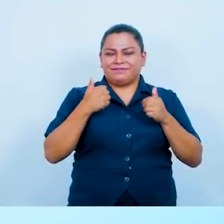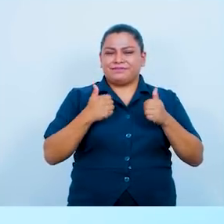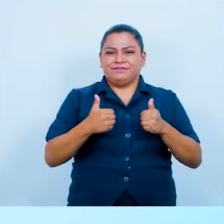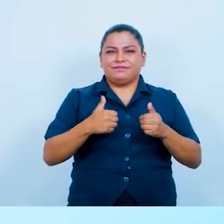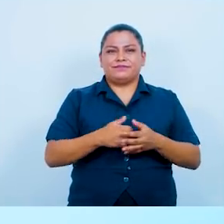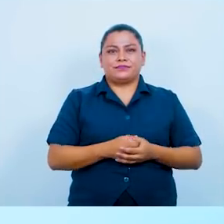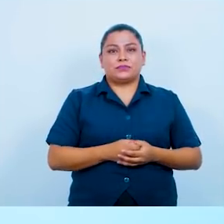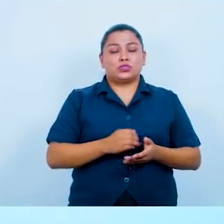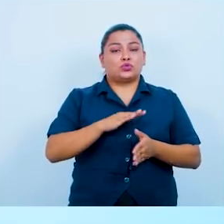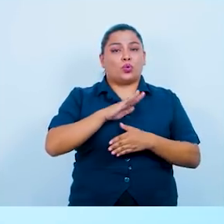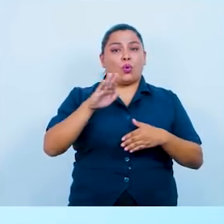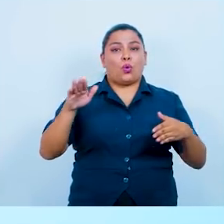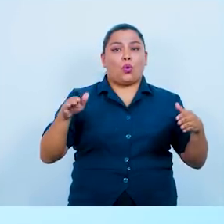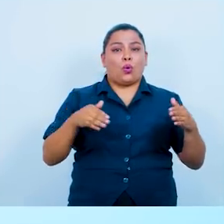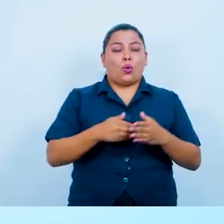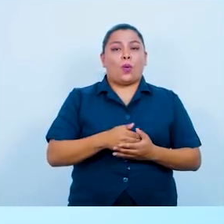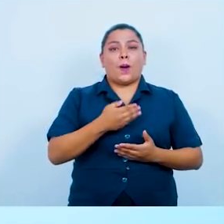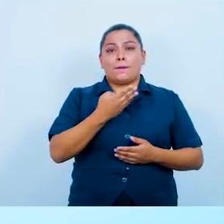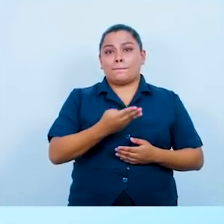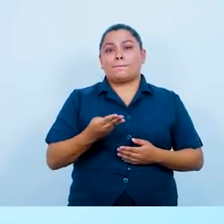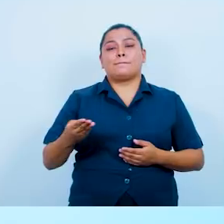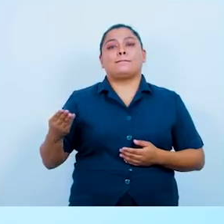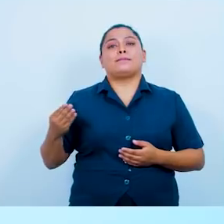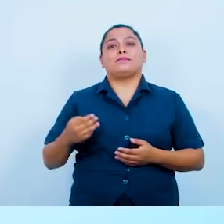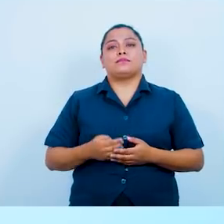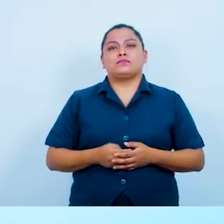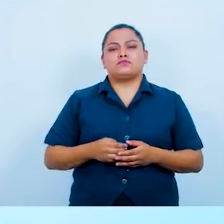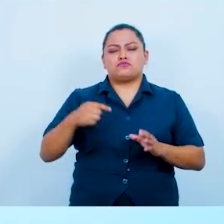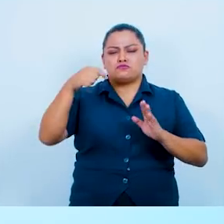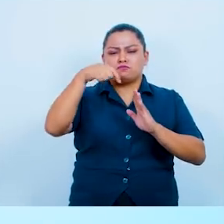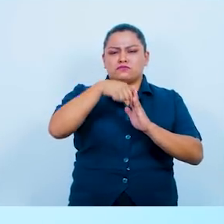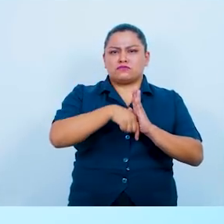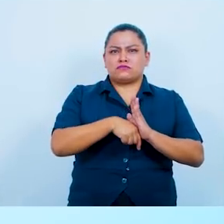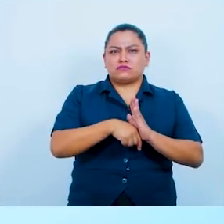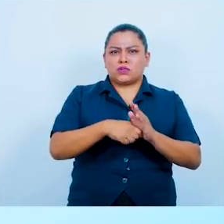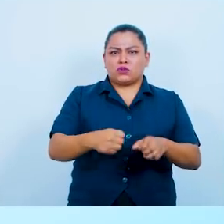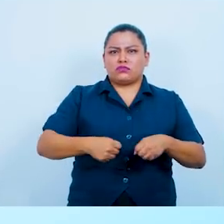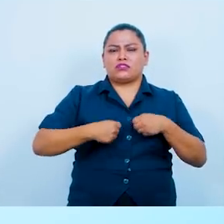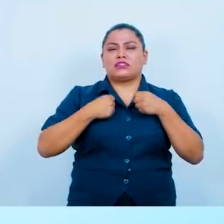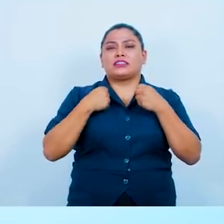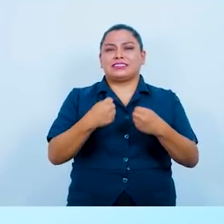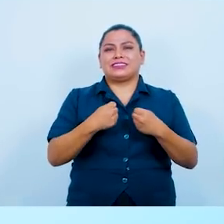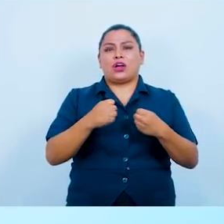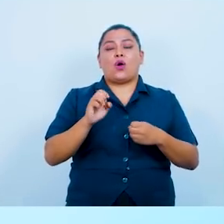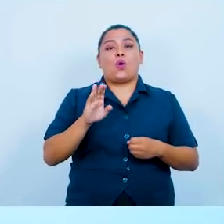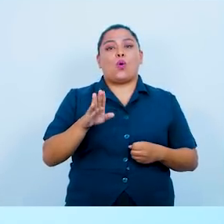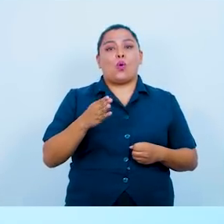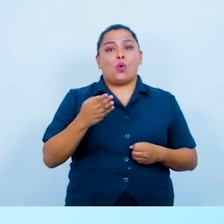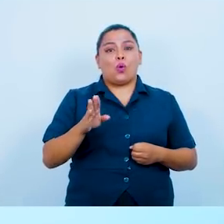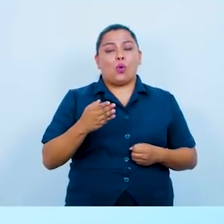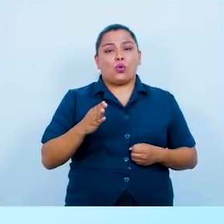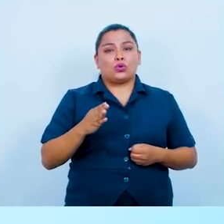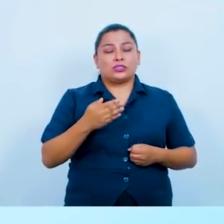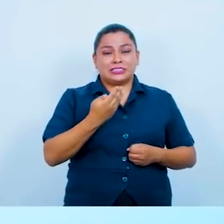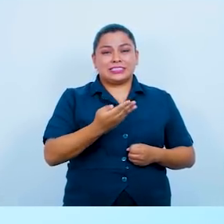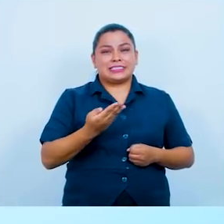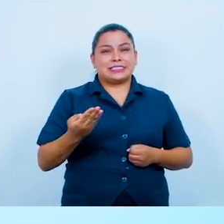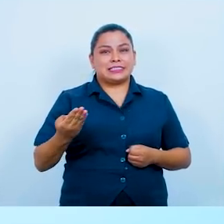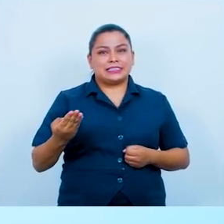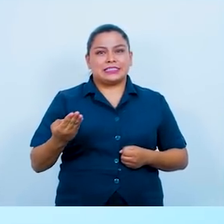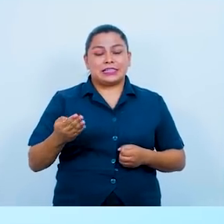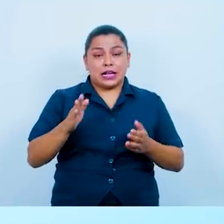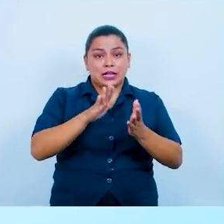Dobby. Todos estos materiales nos ayudarán a profundizar y fortalecer el uso de diversas herramientas y